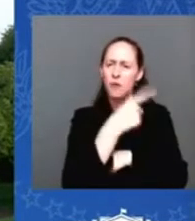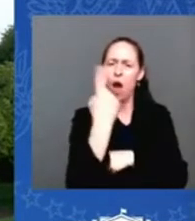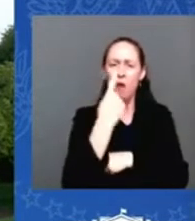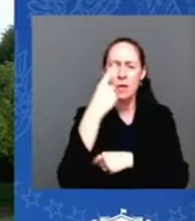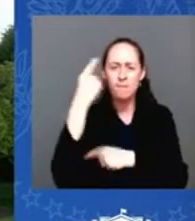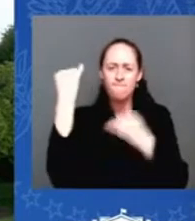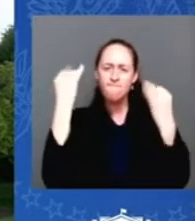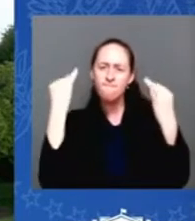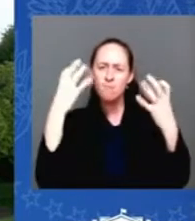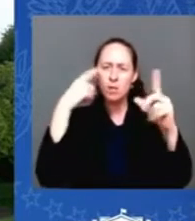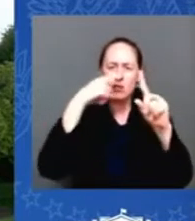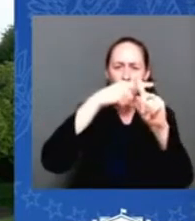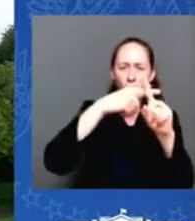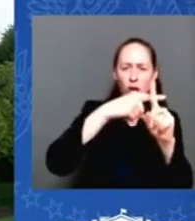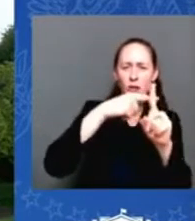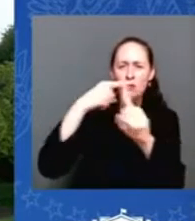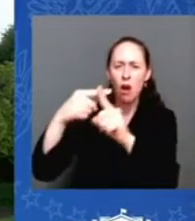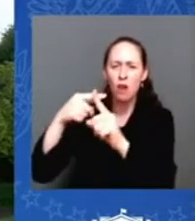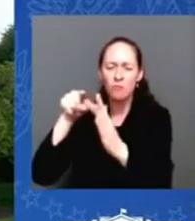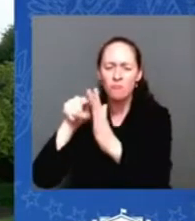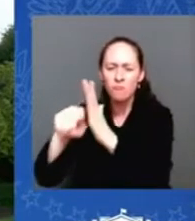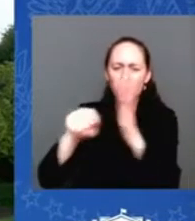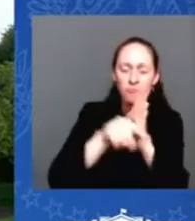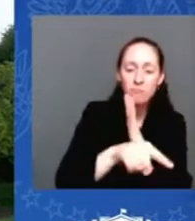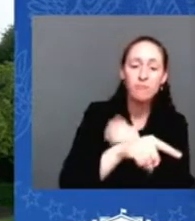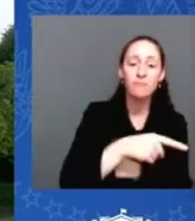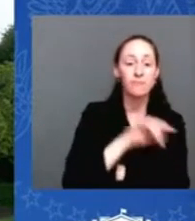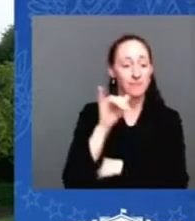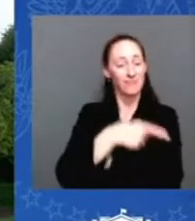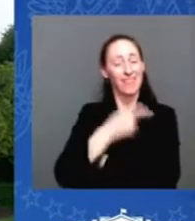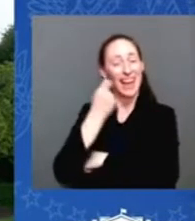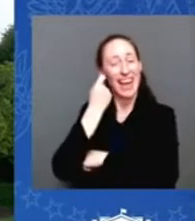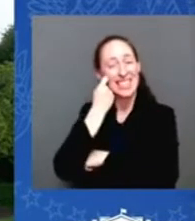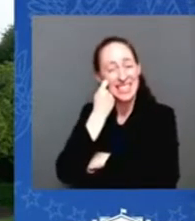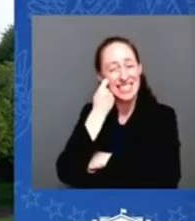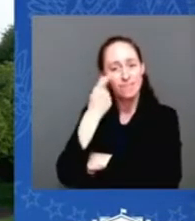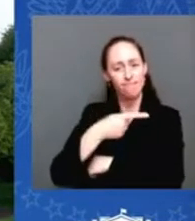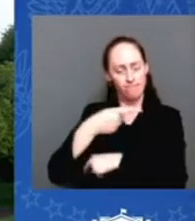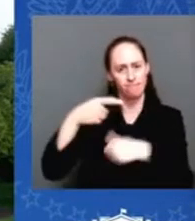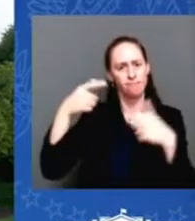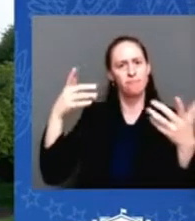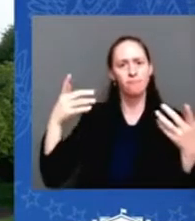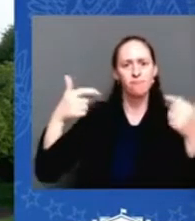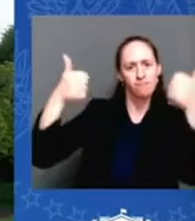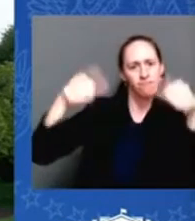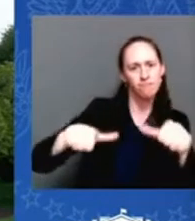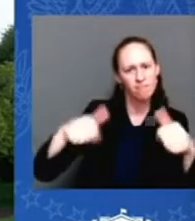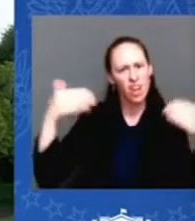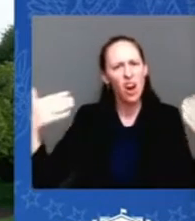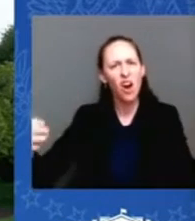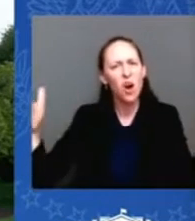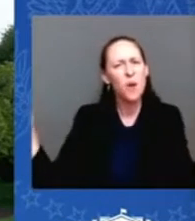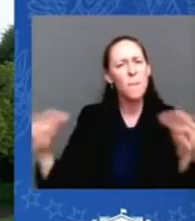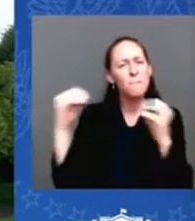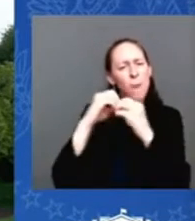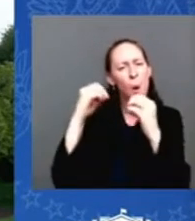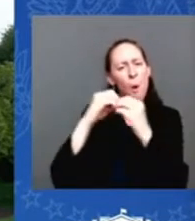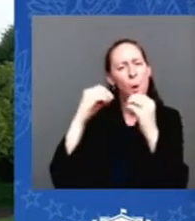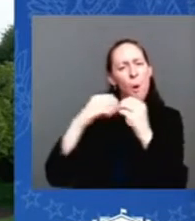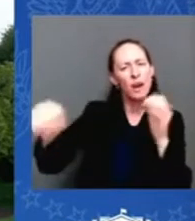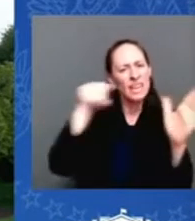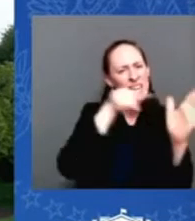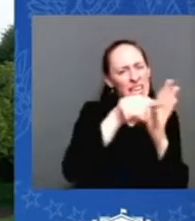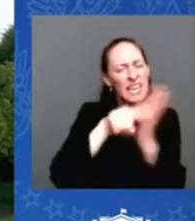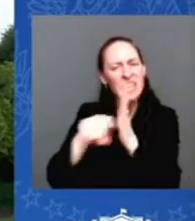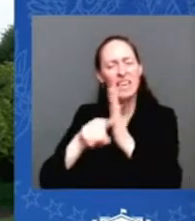Casa Blanca es que, a pesar de que no tiene una representación diplomática en Kabul, sigue manteniendo sus redes de inteligencia en ese país, lo